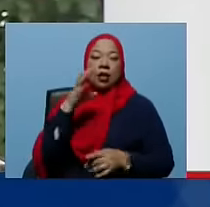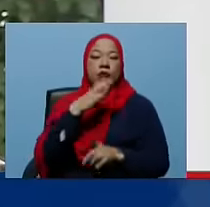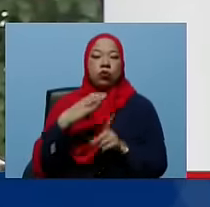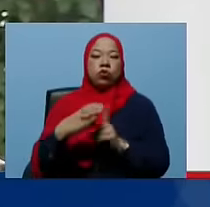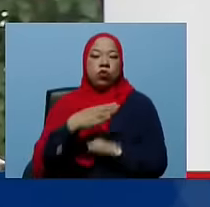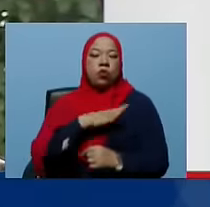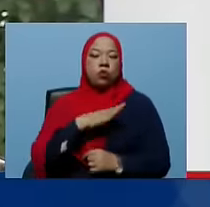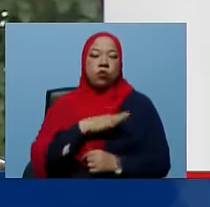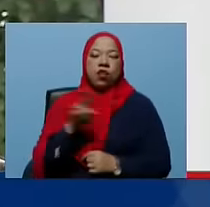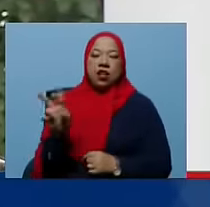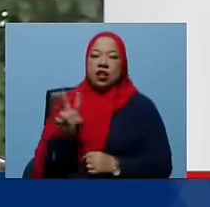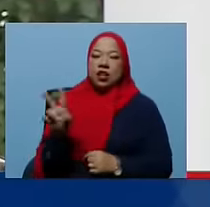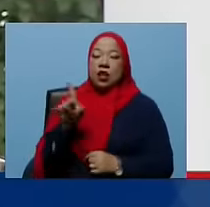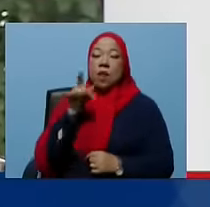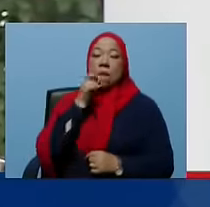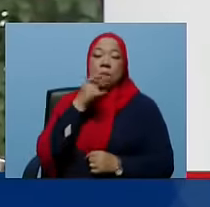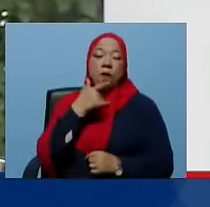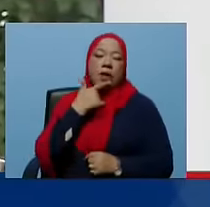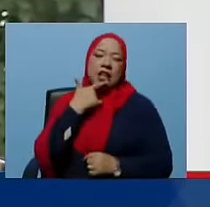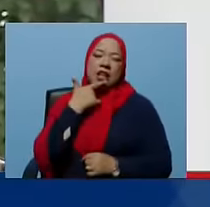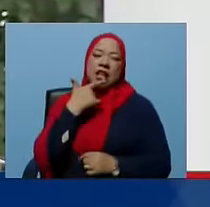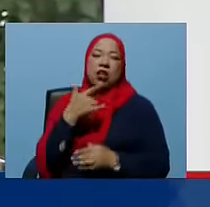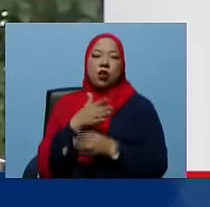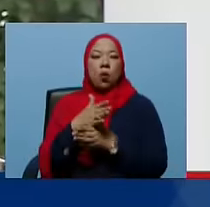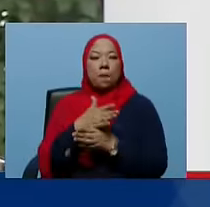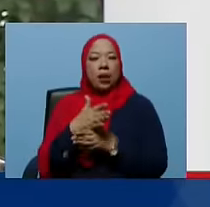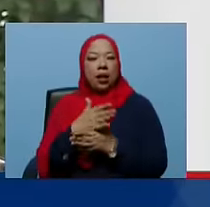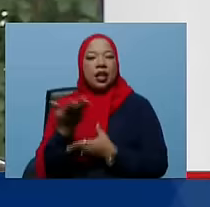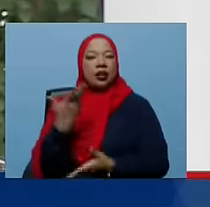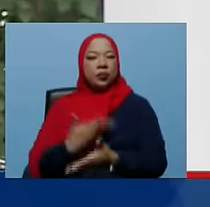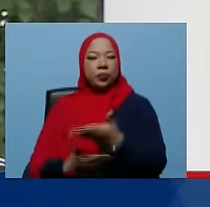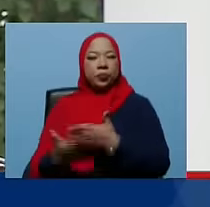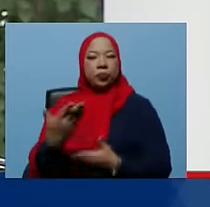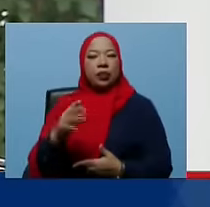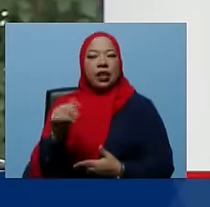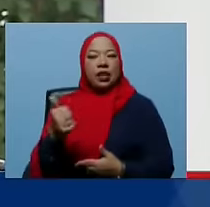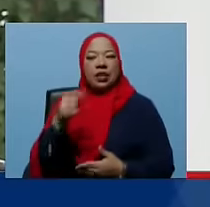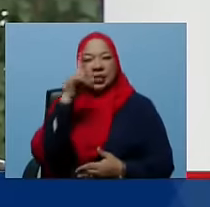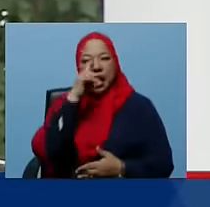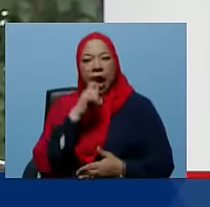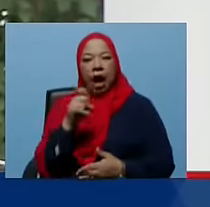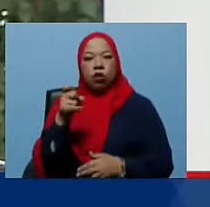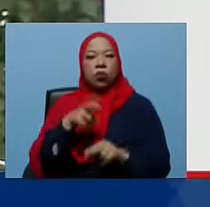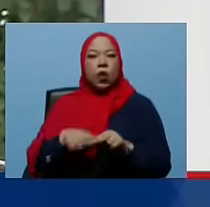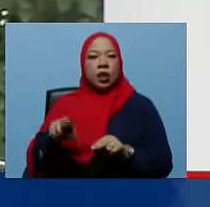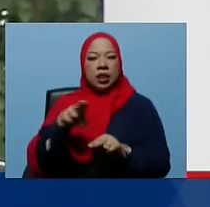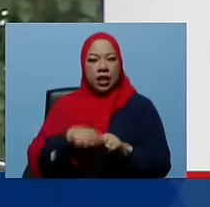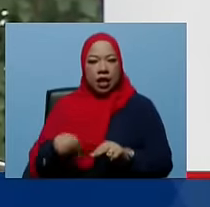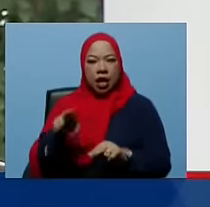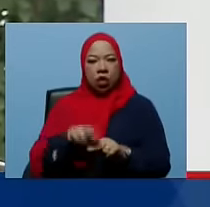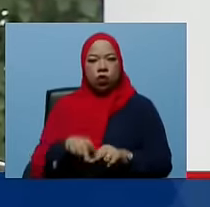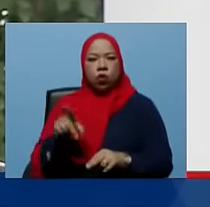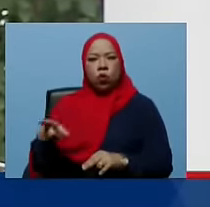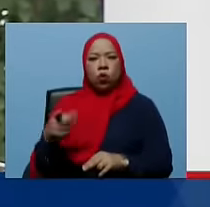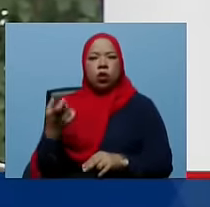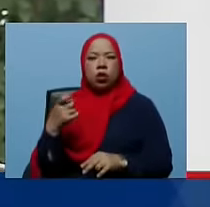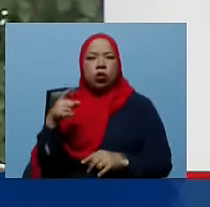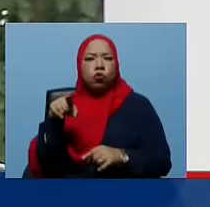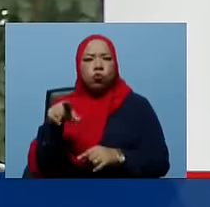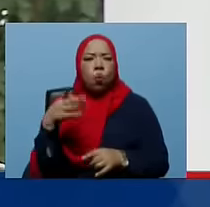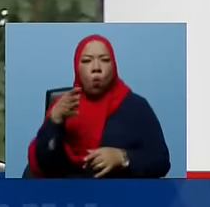De verdad que es maravilloso, ¿vale? Yo le pregunté al niño, tiene 10 años, ¿Qué se siente estar en la barriga de un